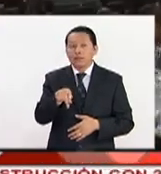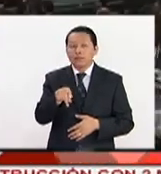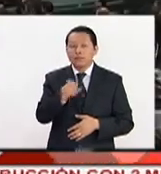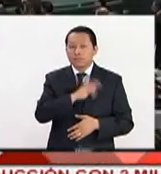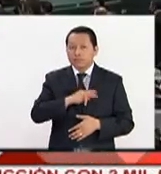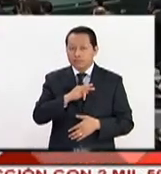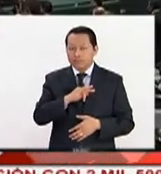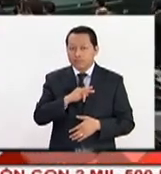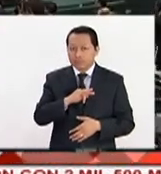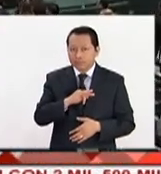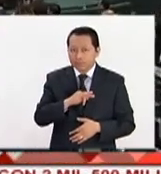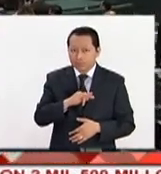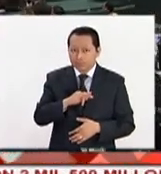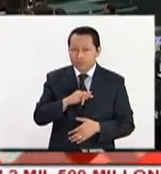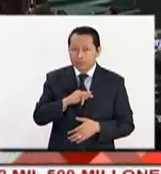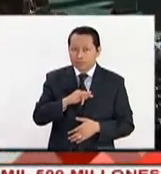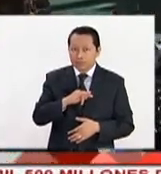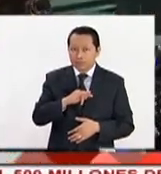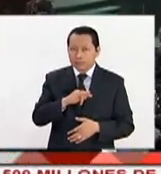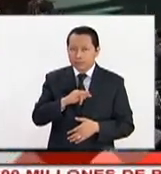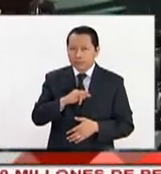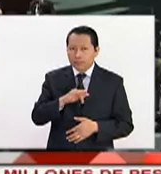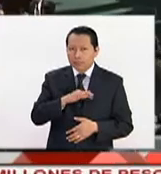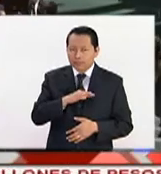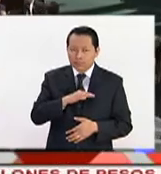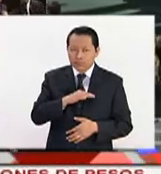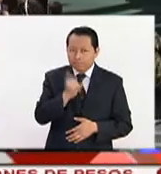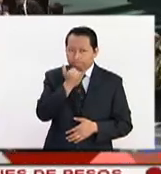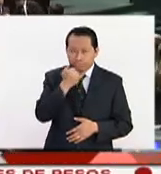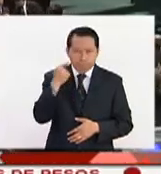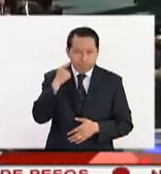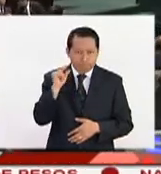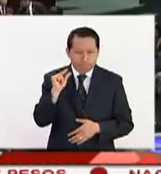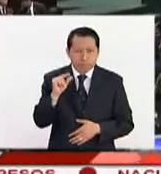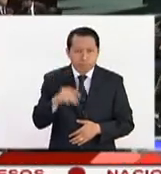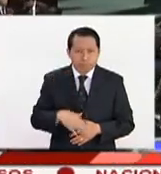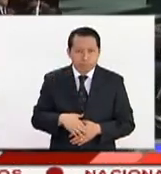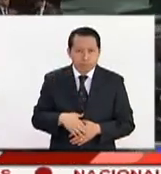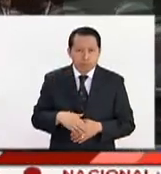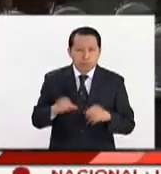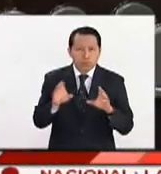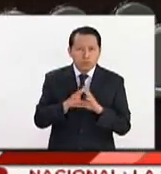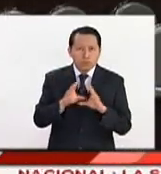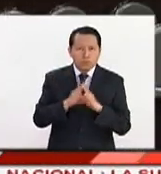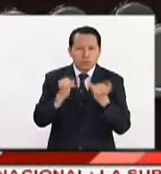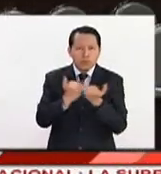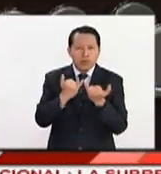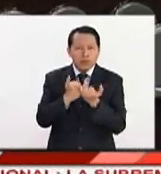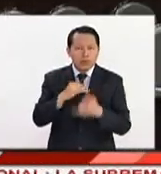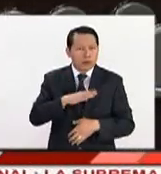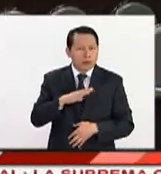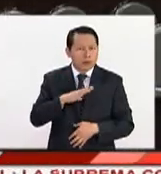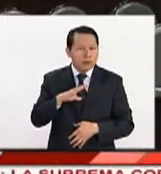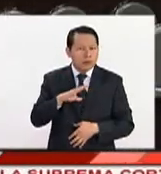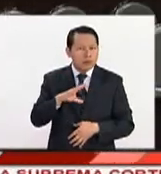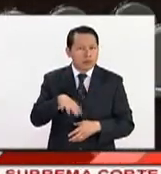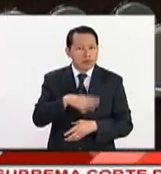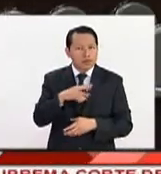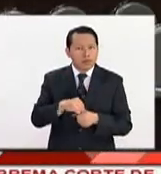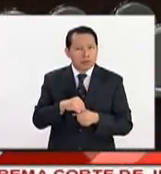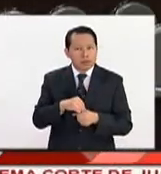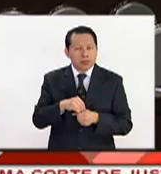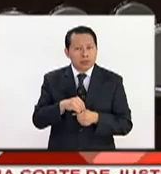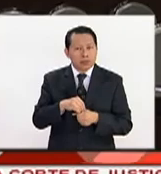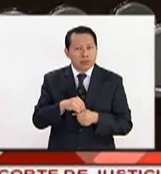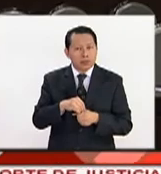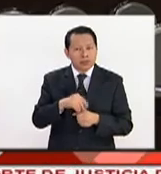43.291 millones de pesos adicionales a la propuesta del Ejecutivo Federal y considera reasignaciones por 70.000 millones de pesos,